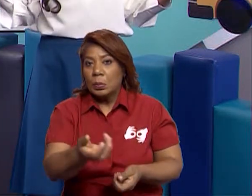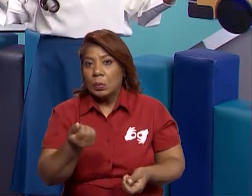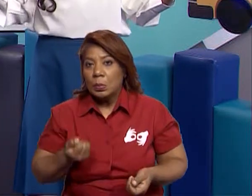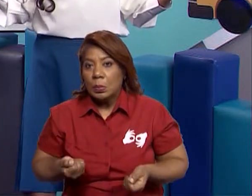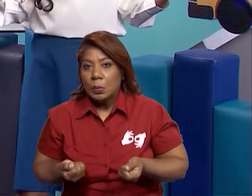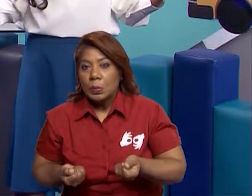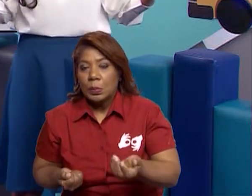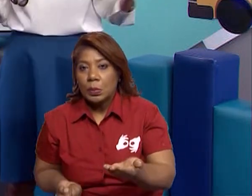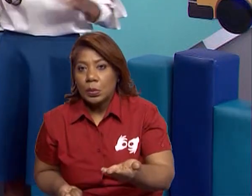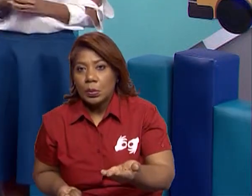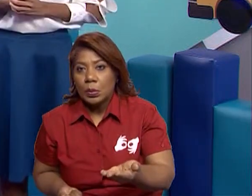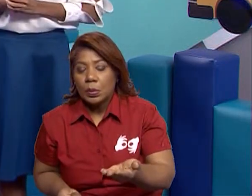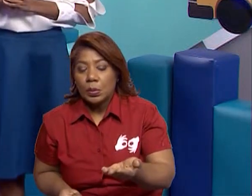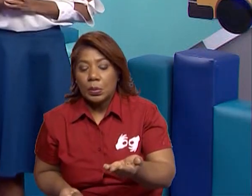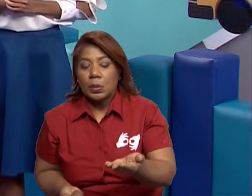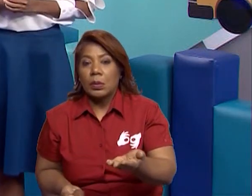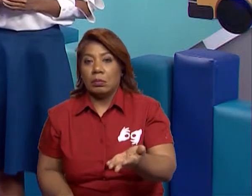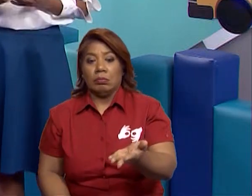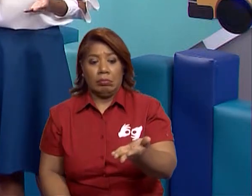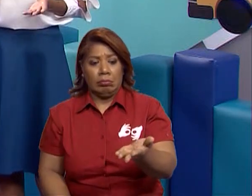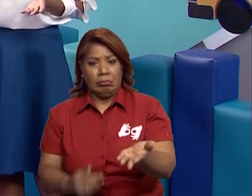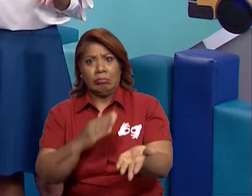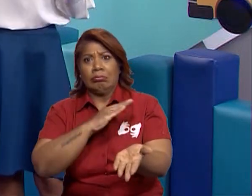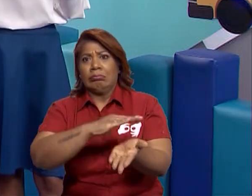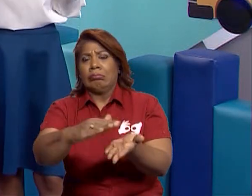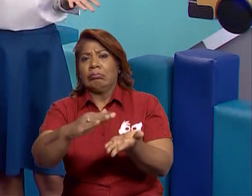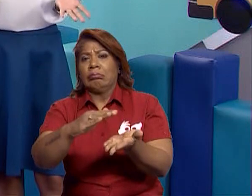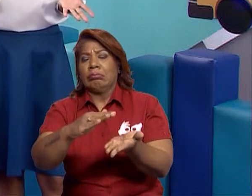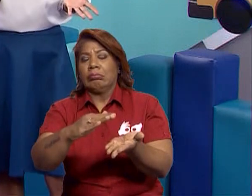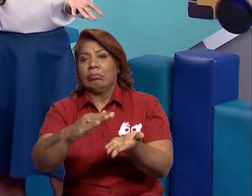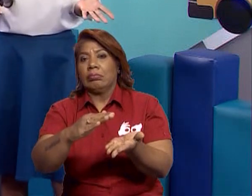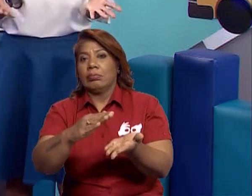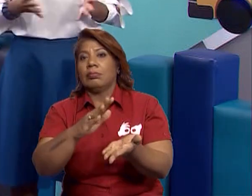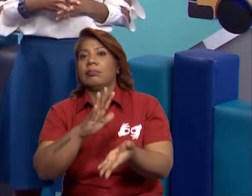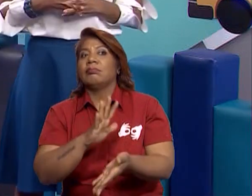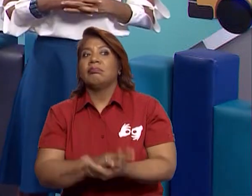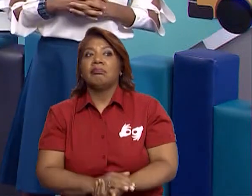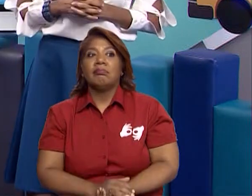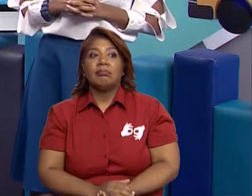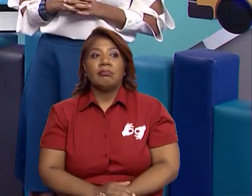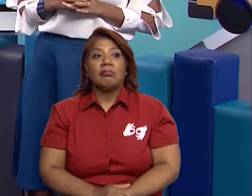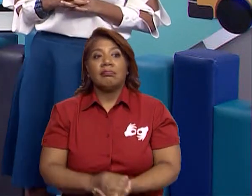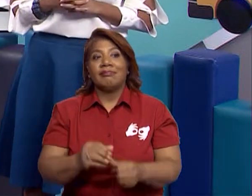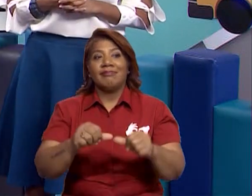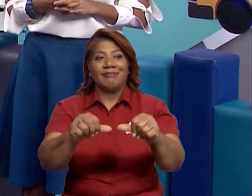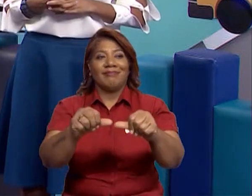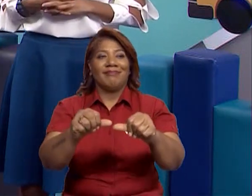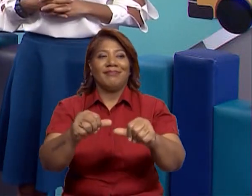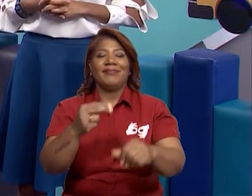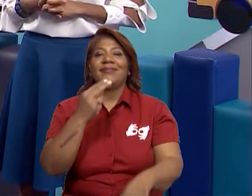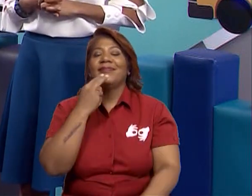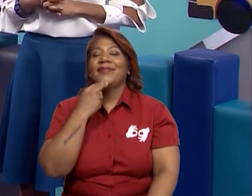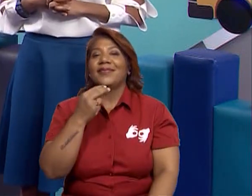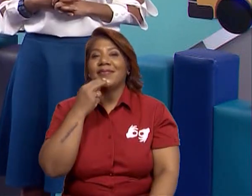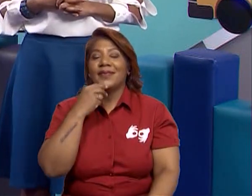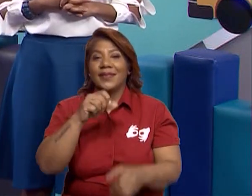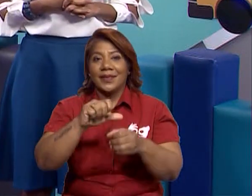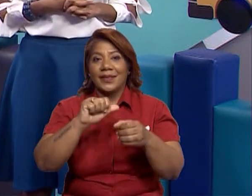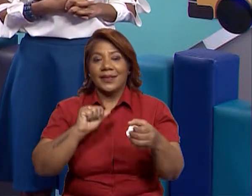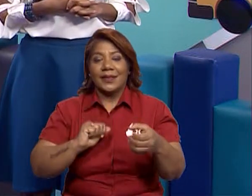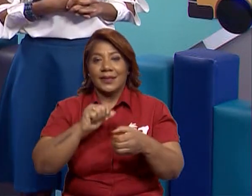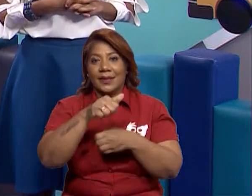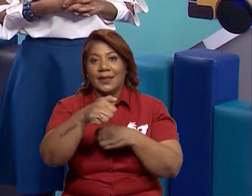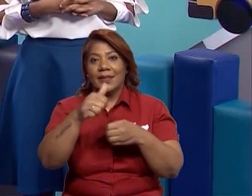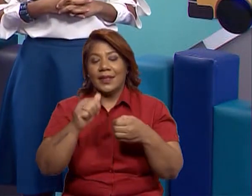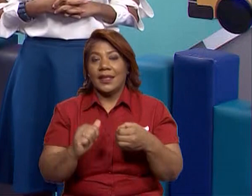siendo dulce de guineo. Dulce de guineo porque la base es guineo. Entonces, de igual forma, la